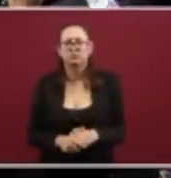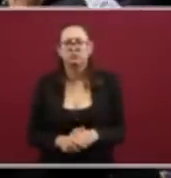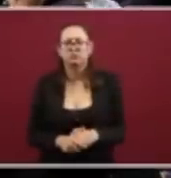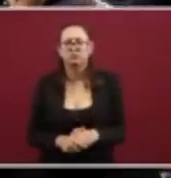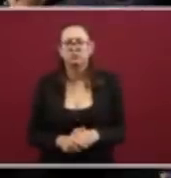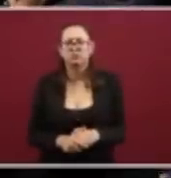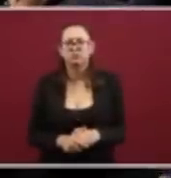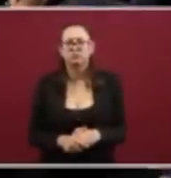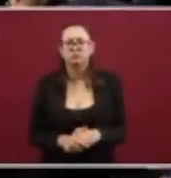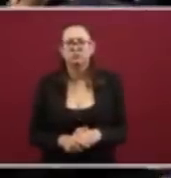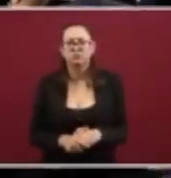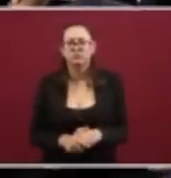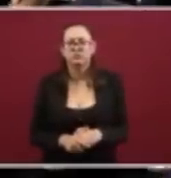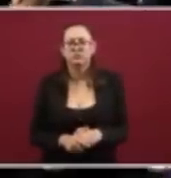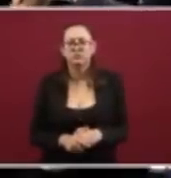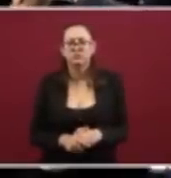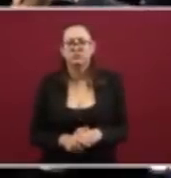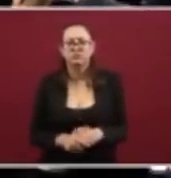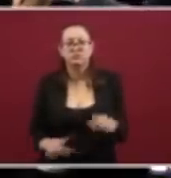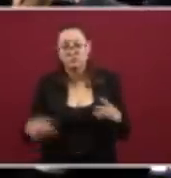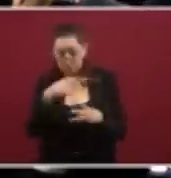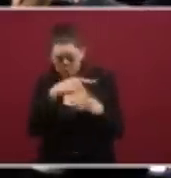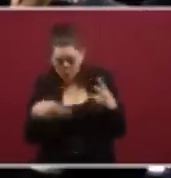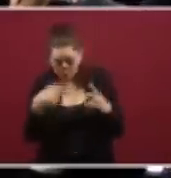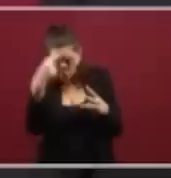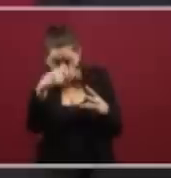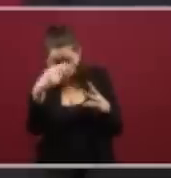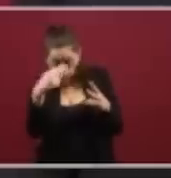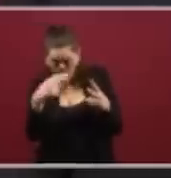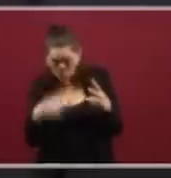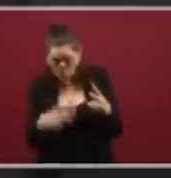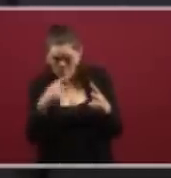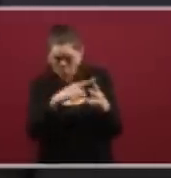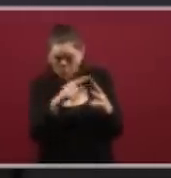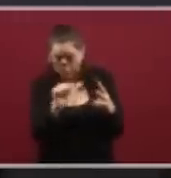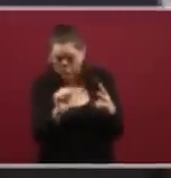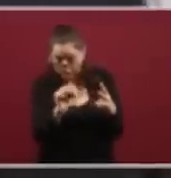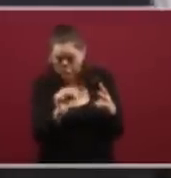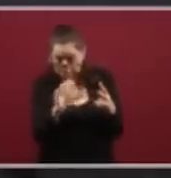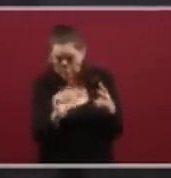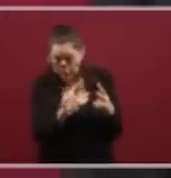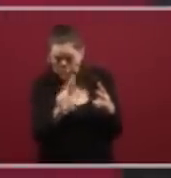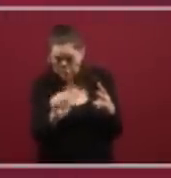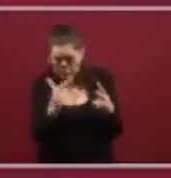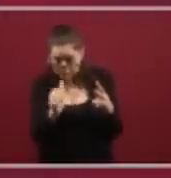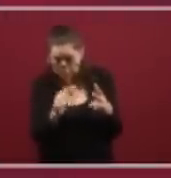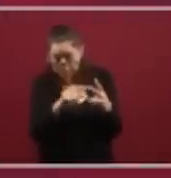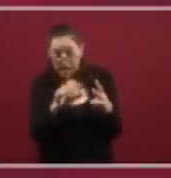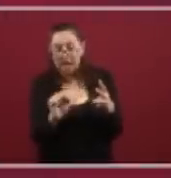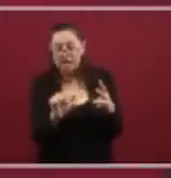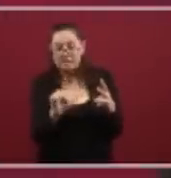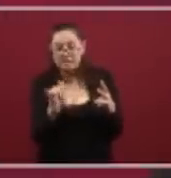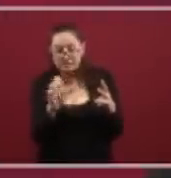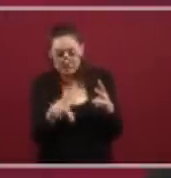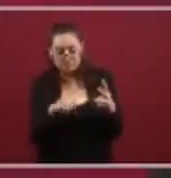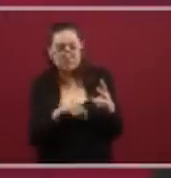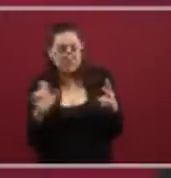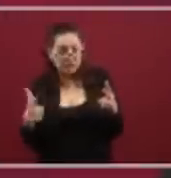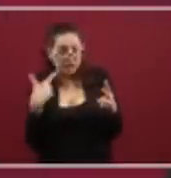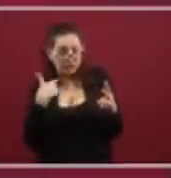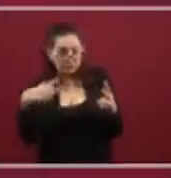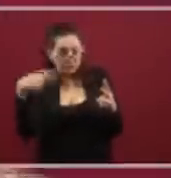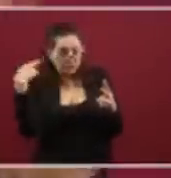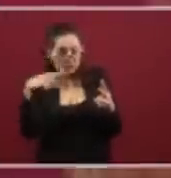las personas que usted mencionó no son ellas no esas cargas ni slim ni él es el hijo del exgobernador de veracruz